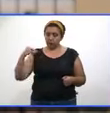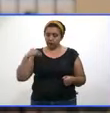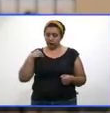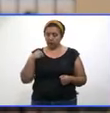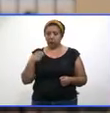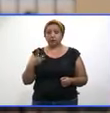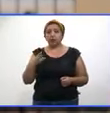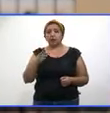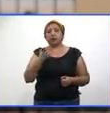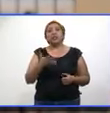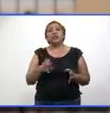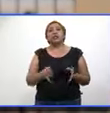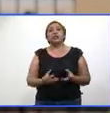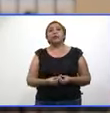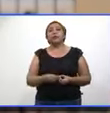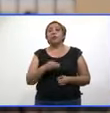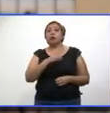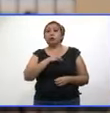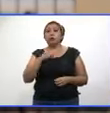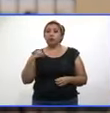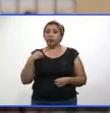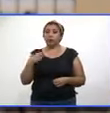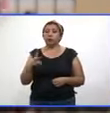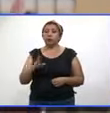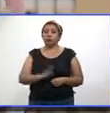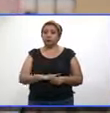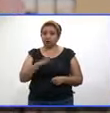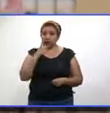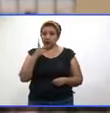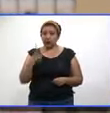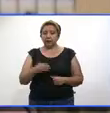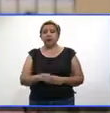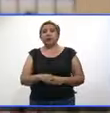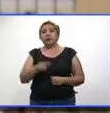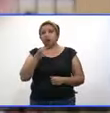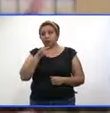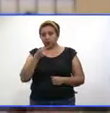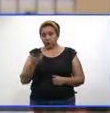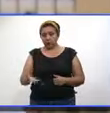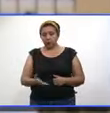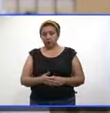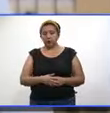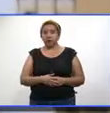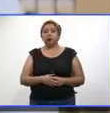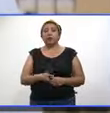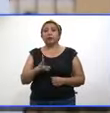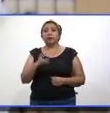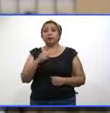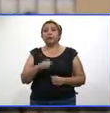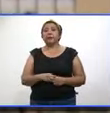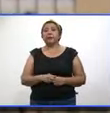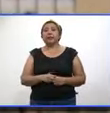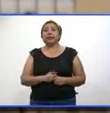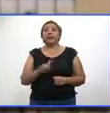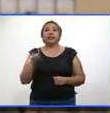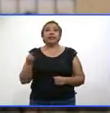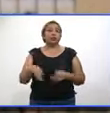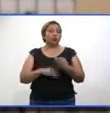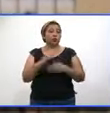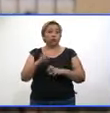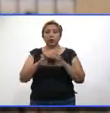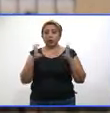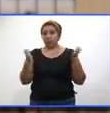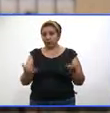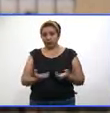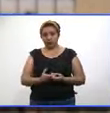de meridanos que están comprometidos, y más gusto me da cuando veo que van con niños, cuando van familias enteras, y que es pues todo un evento